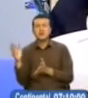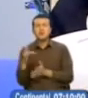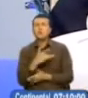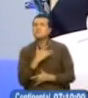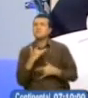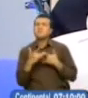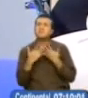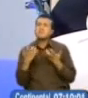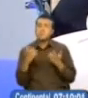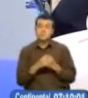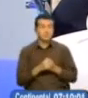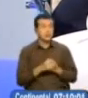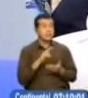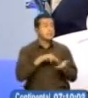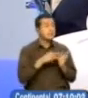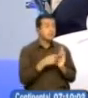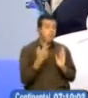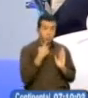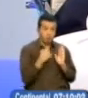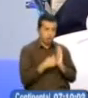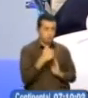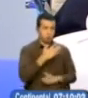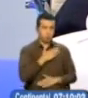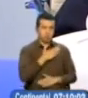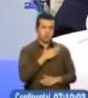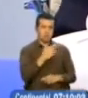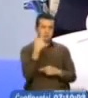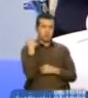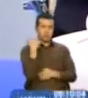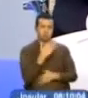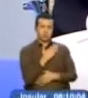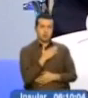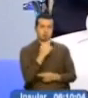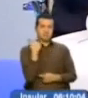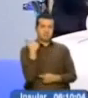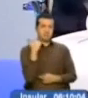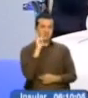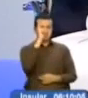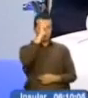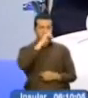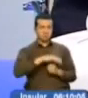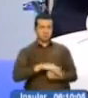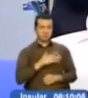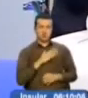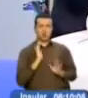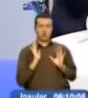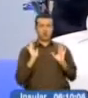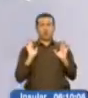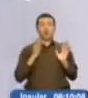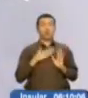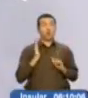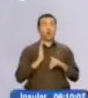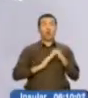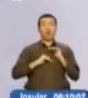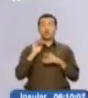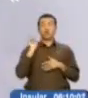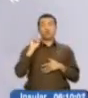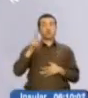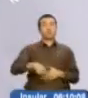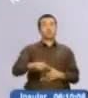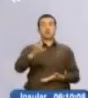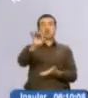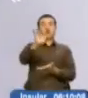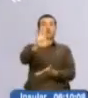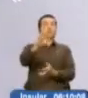significa, ¿no?, entonces que renunciamos a ejercer nuestra corresponsabilidad para delegarle y trasladarle todo al Mesías.